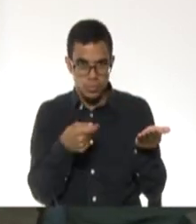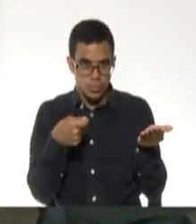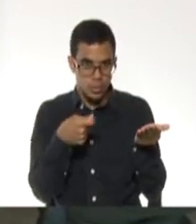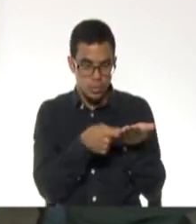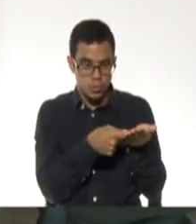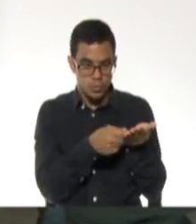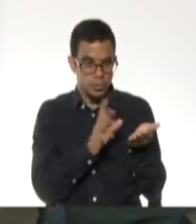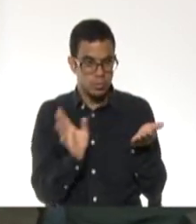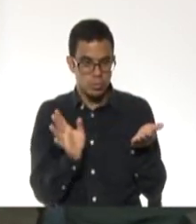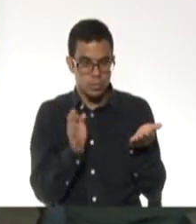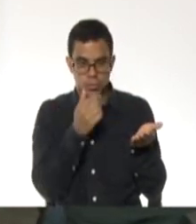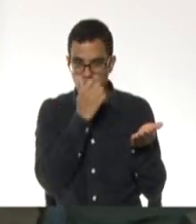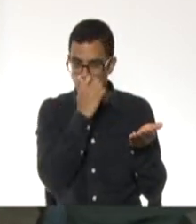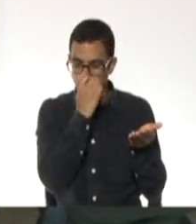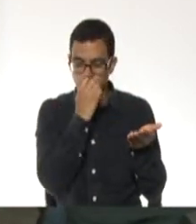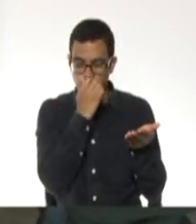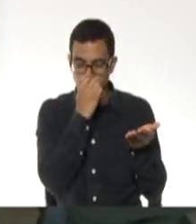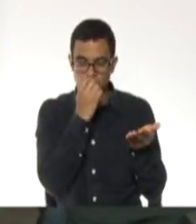Enchufe.